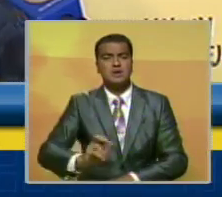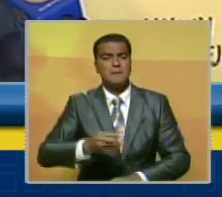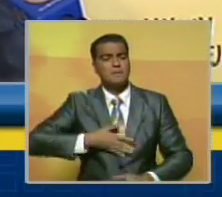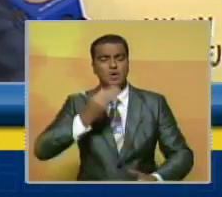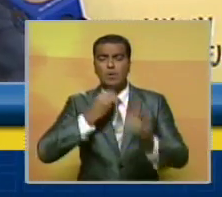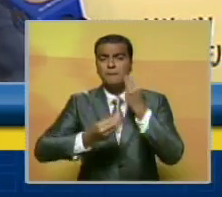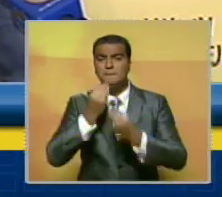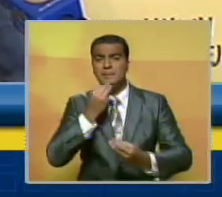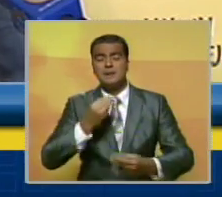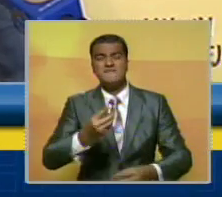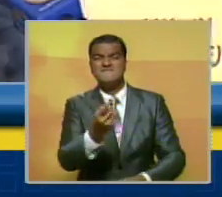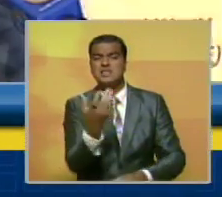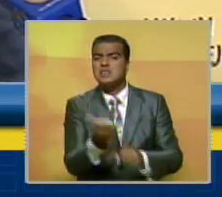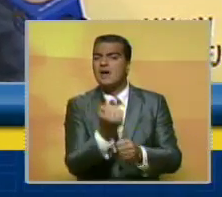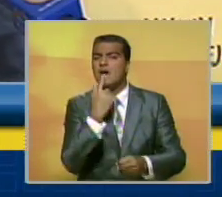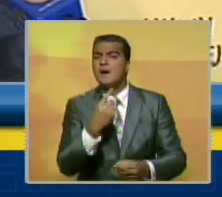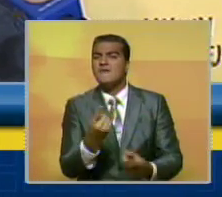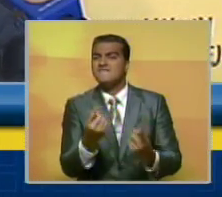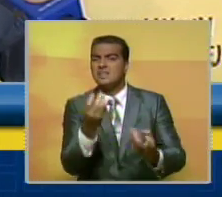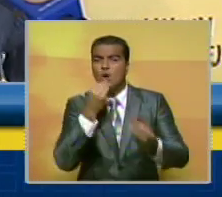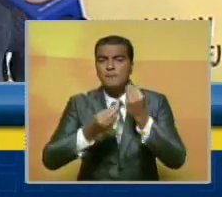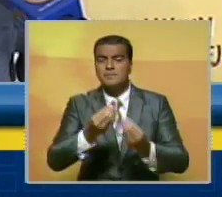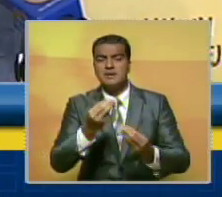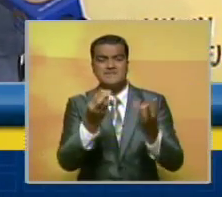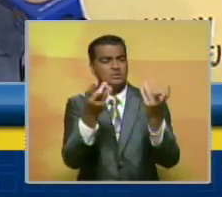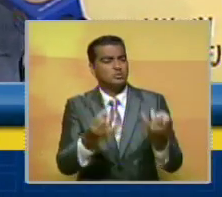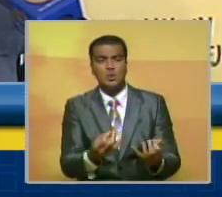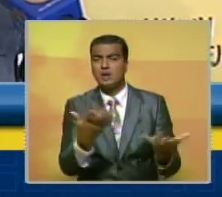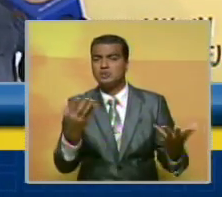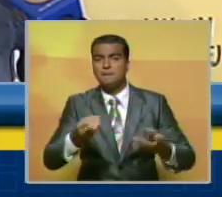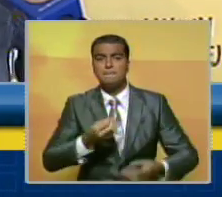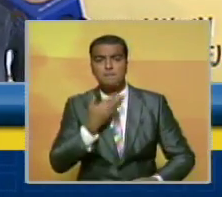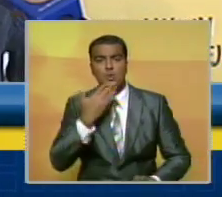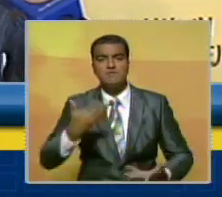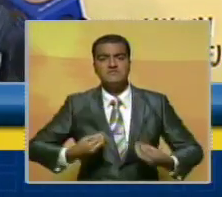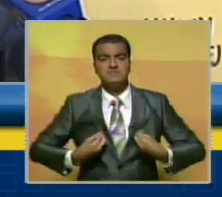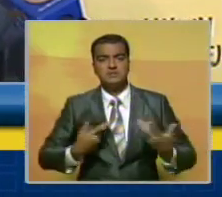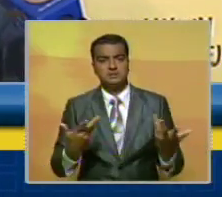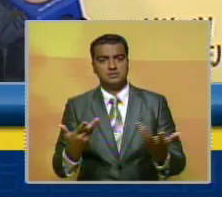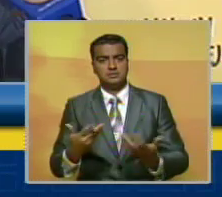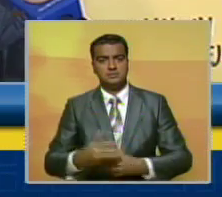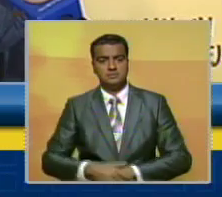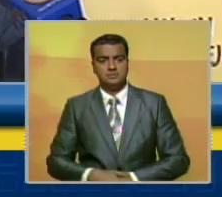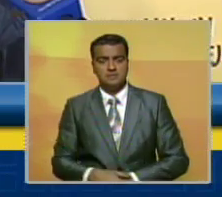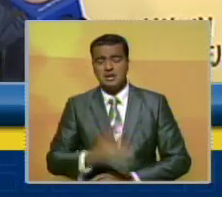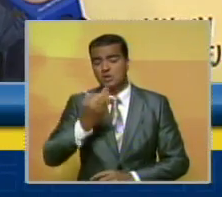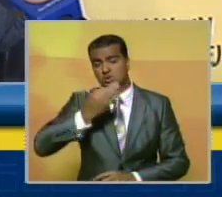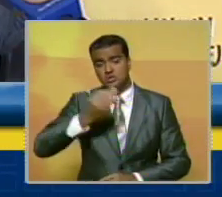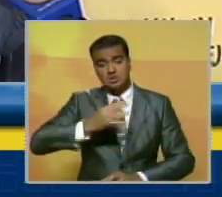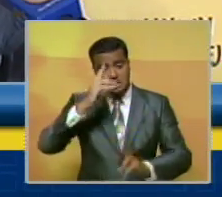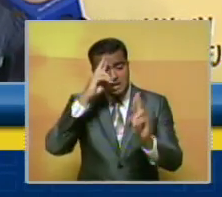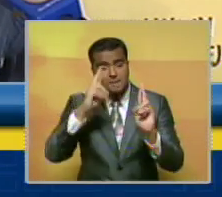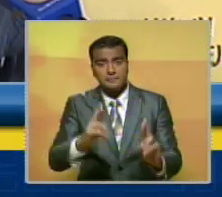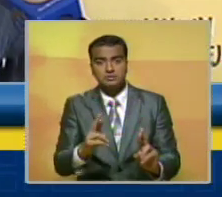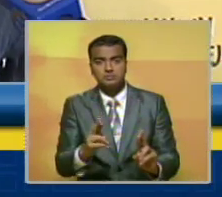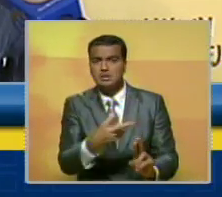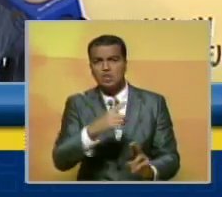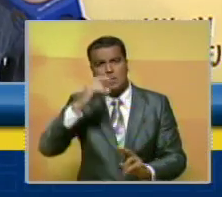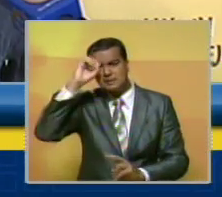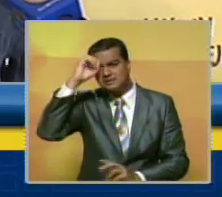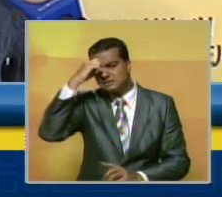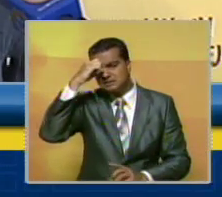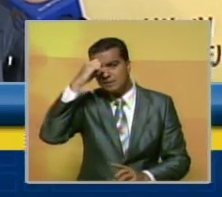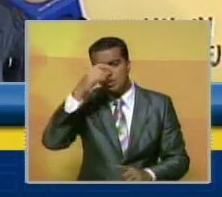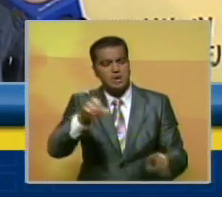para poder buscar sus implementos básicos para poder vivir. Reconocimiento que tiene que ver con el respeto de quienes no pensamos